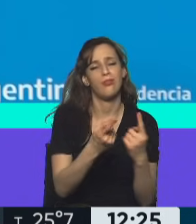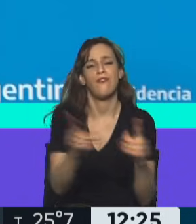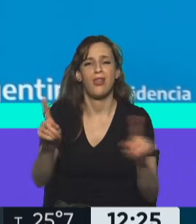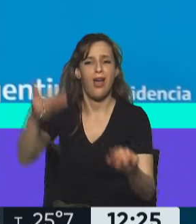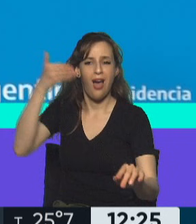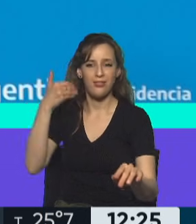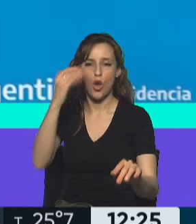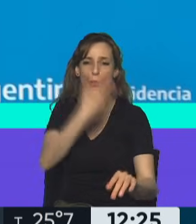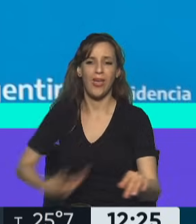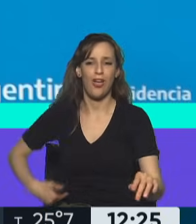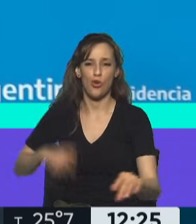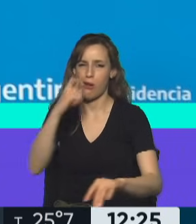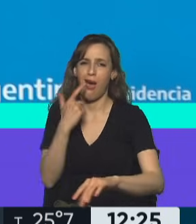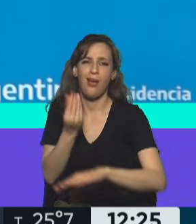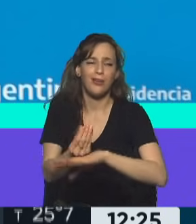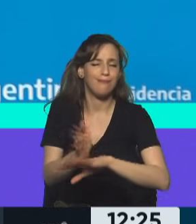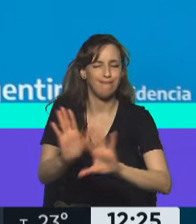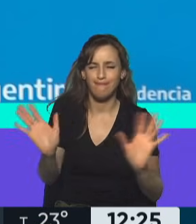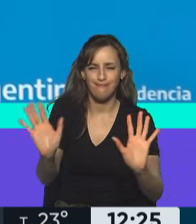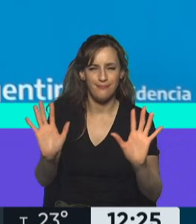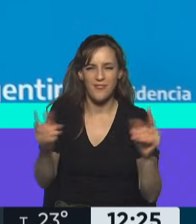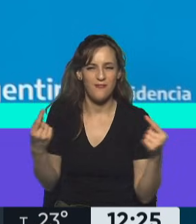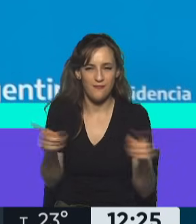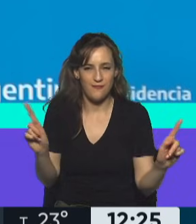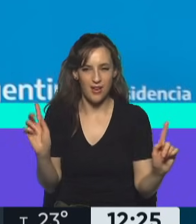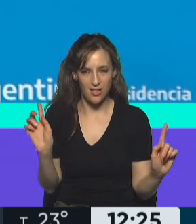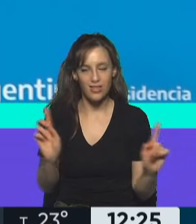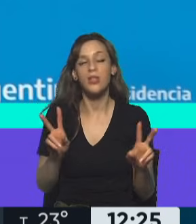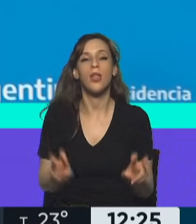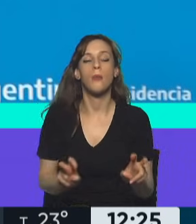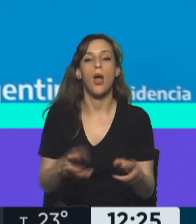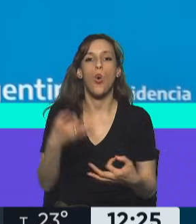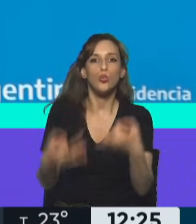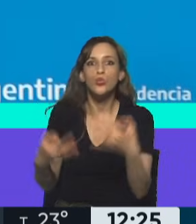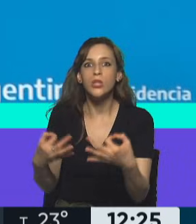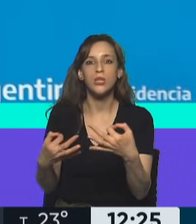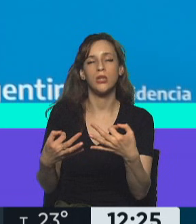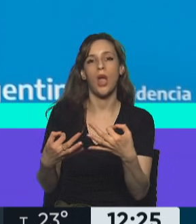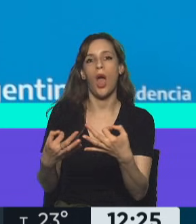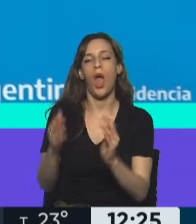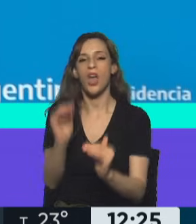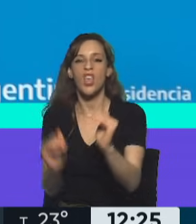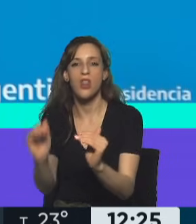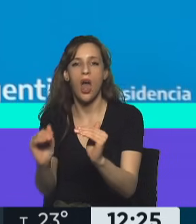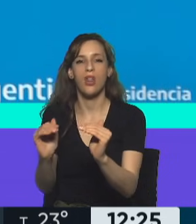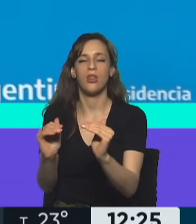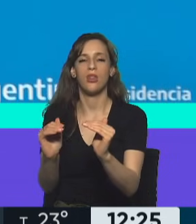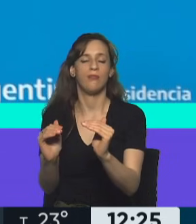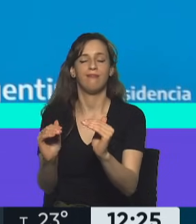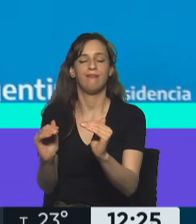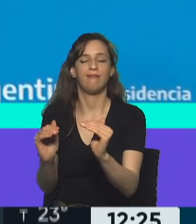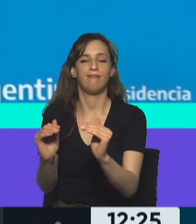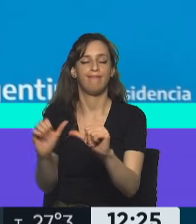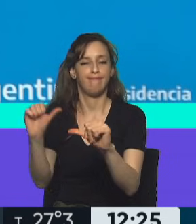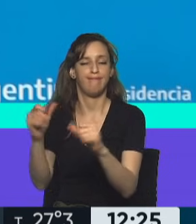sobre la equidad, sobre la búsqueda de justicia, está contrapuesta a la que tenemos nosotros, pero digo, aún en esa diferencia de